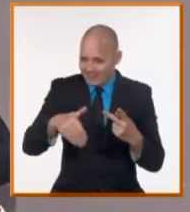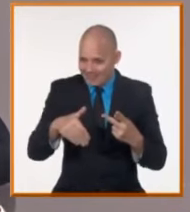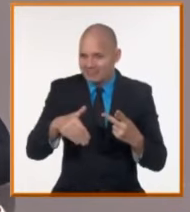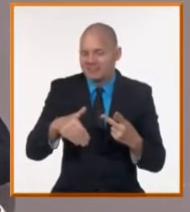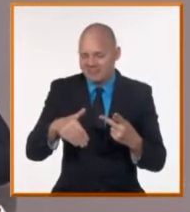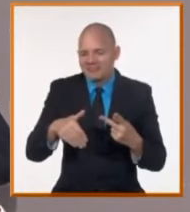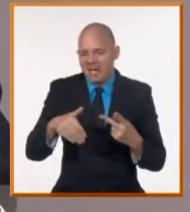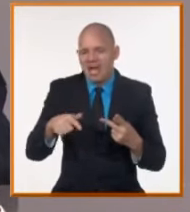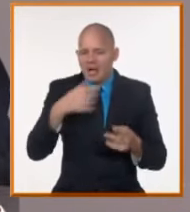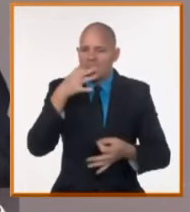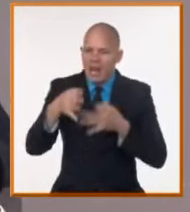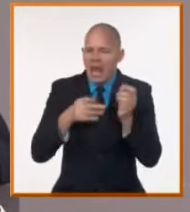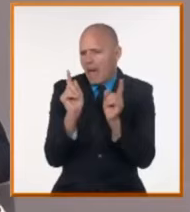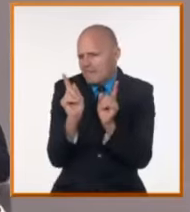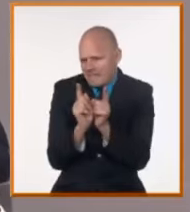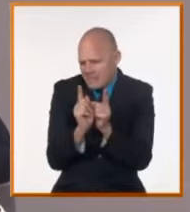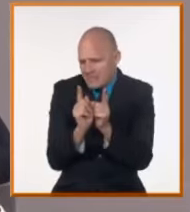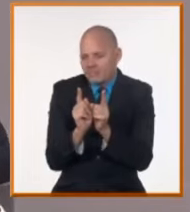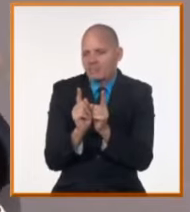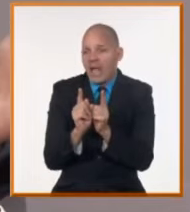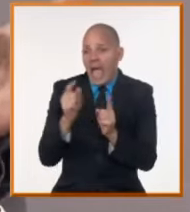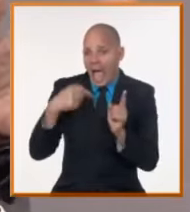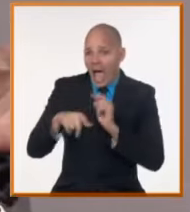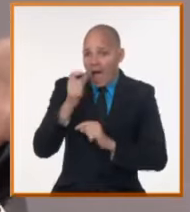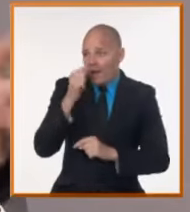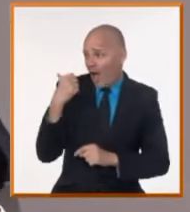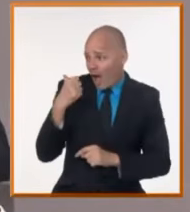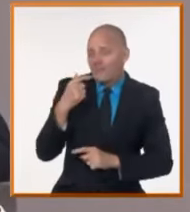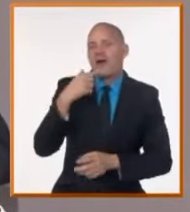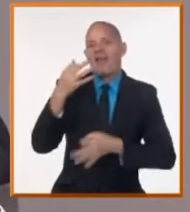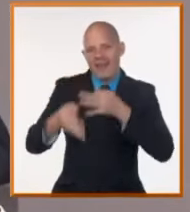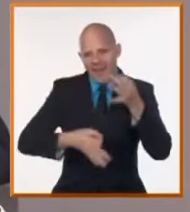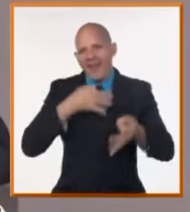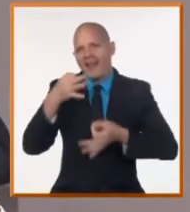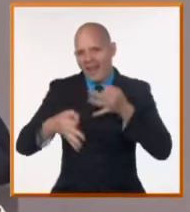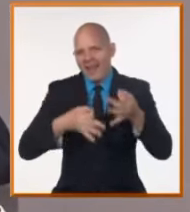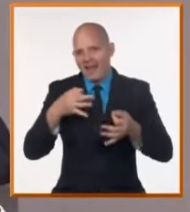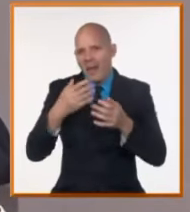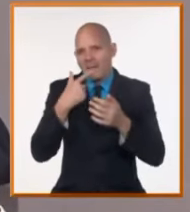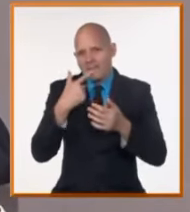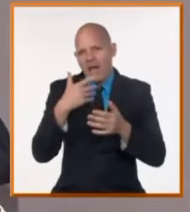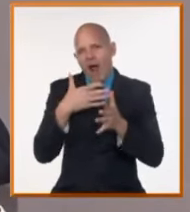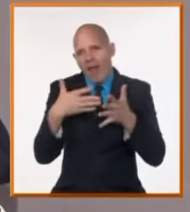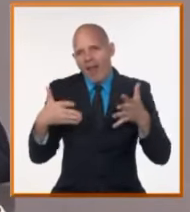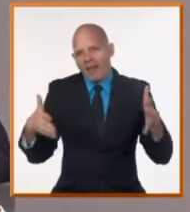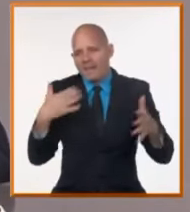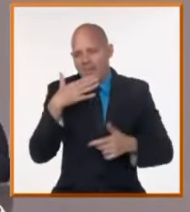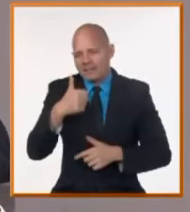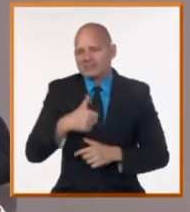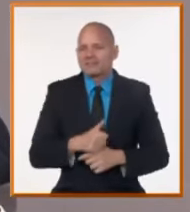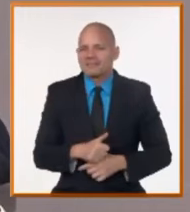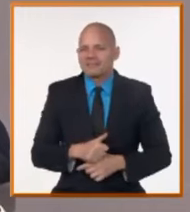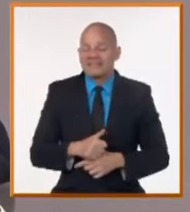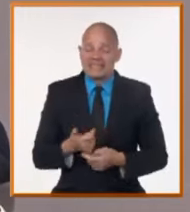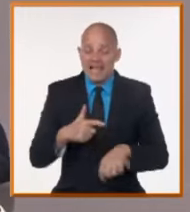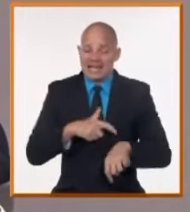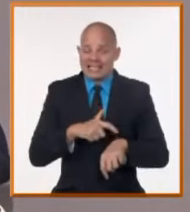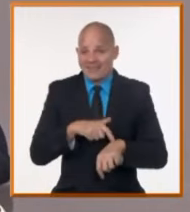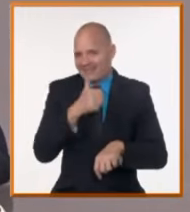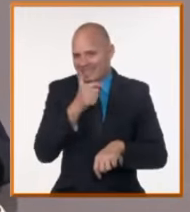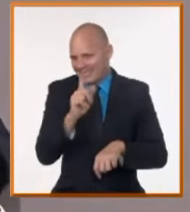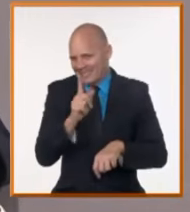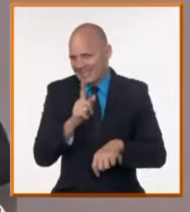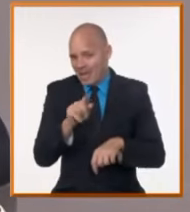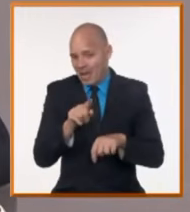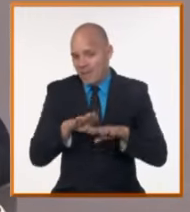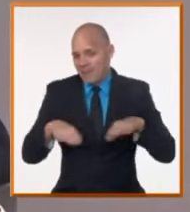escucharlo aquí ahora, porque pudo desarrollar ideas que se le quedaron allí. Es la presión siempre, el tiempo es el enemigo acá. Yo creo